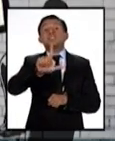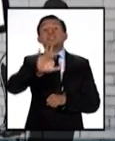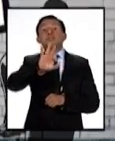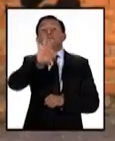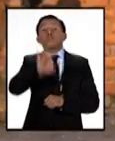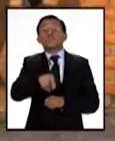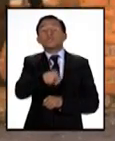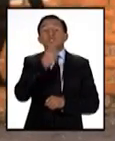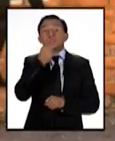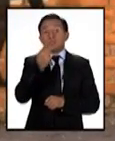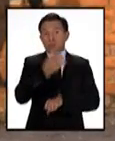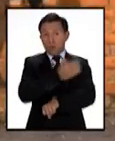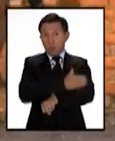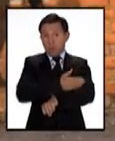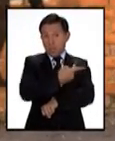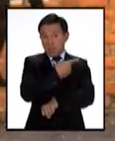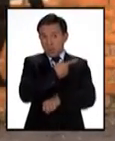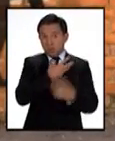violentos.